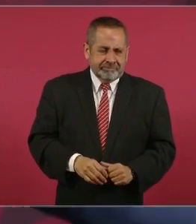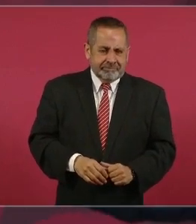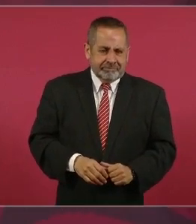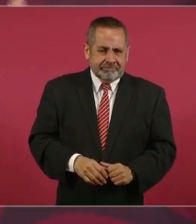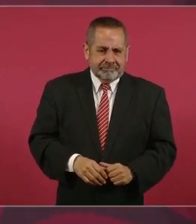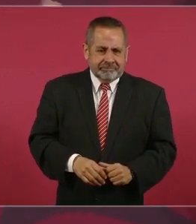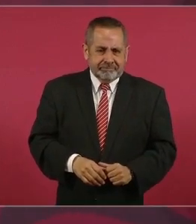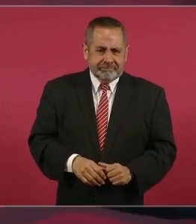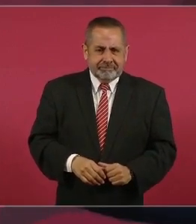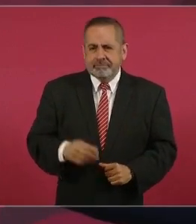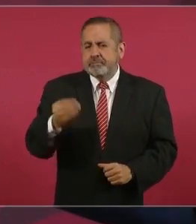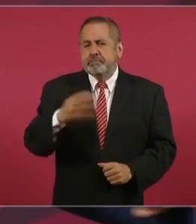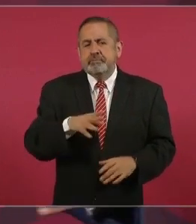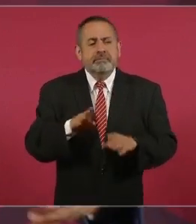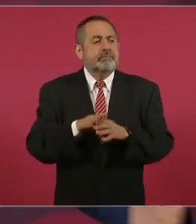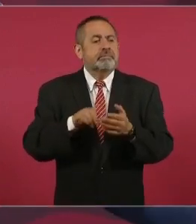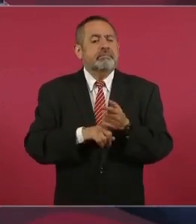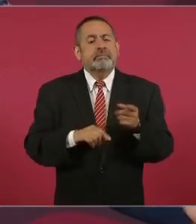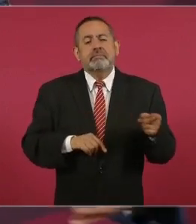aunque existan